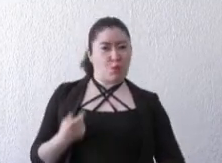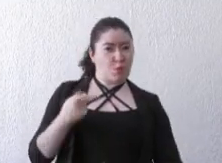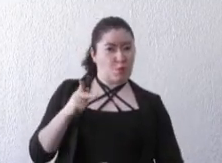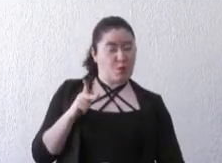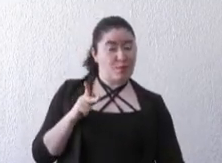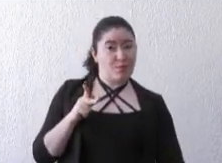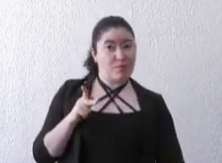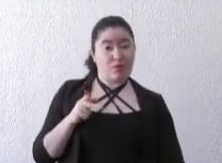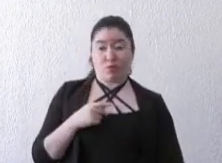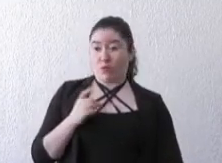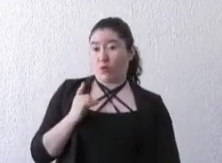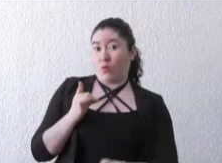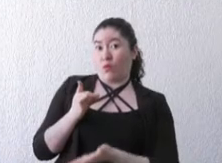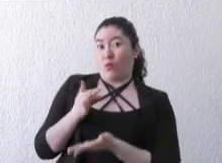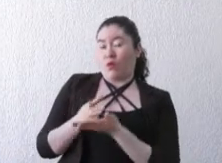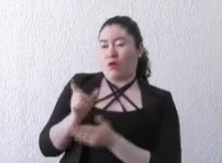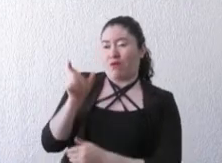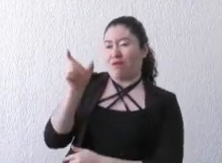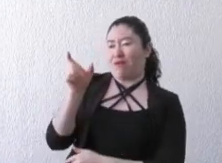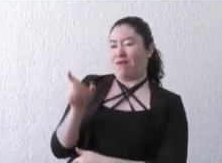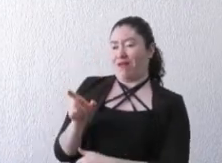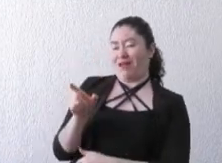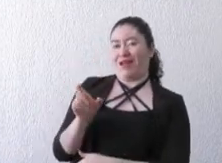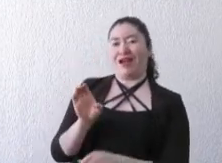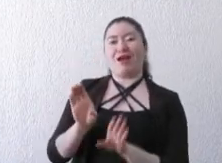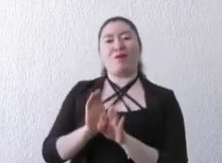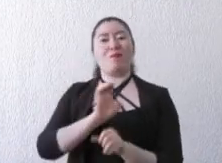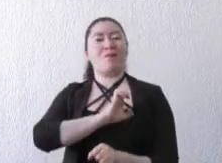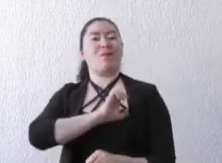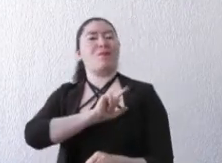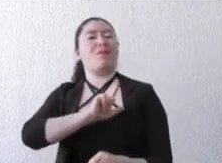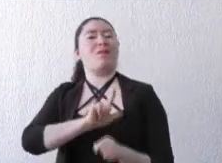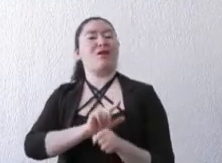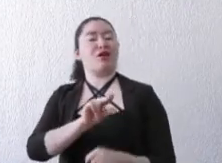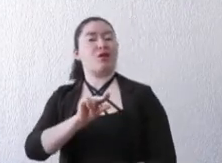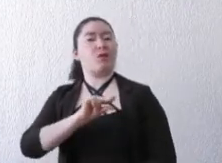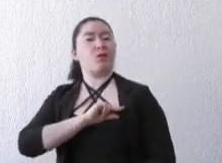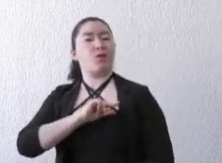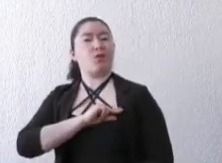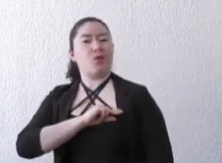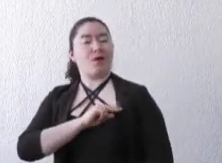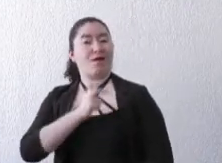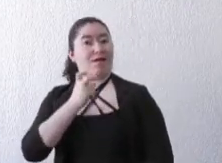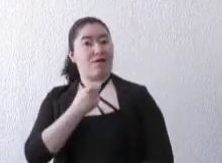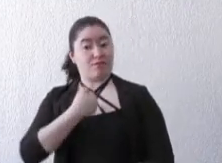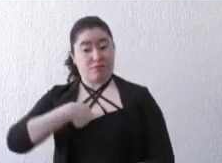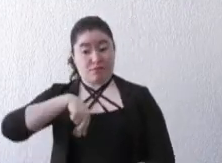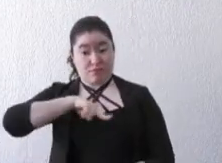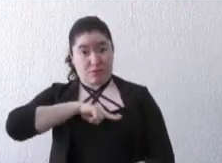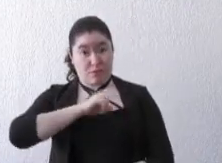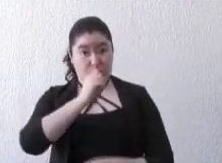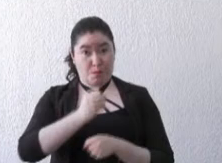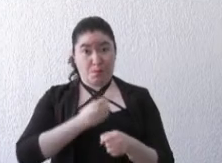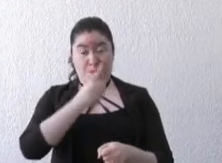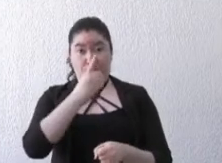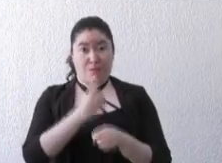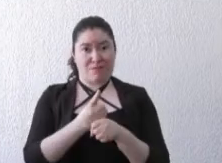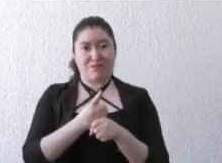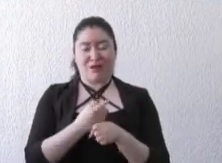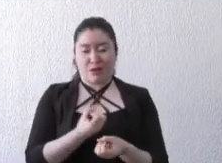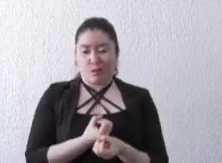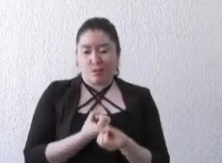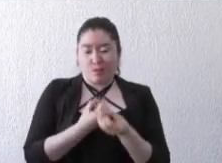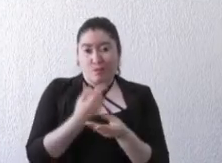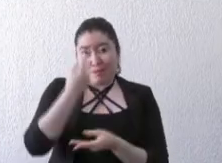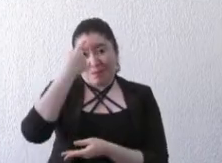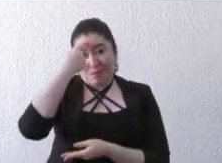hace únicos, es lo que nos hace especiales y es lo que nos da a nosotros esta gran oportunidad de pertenecer a